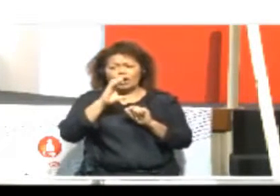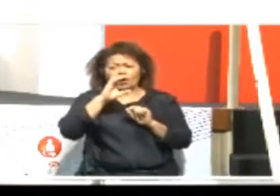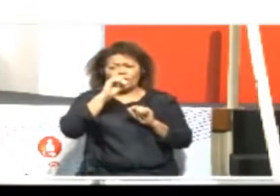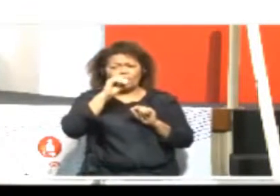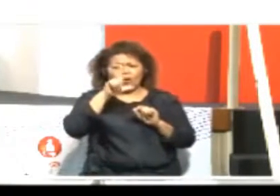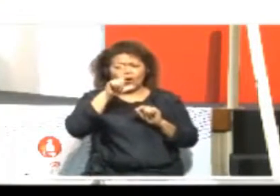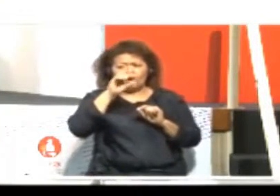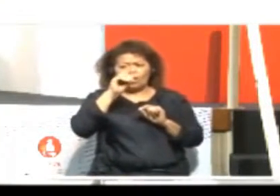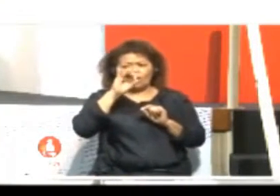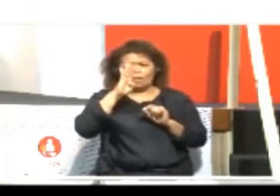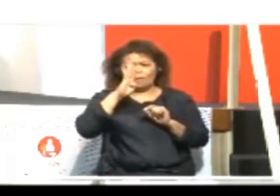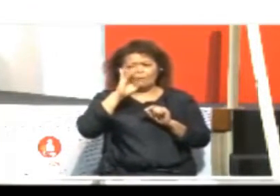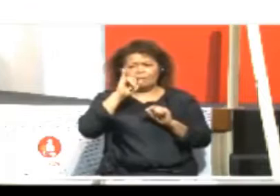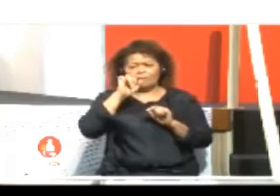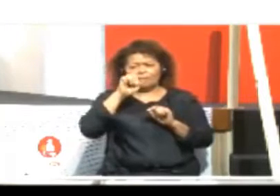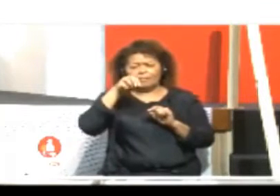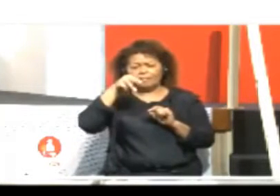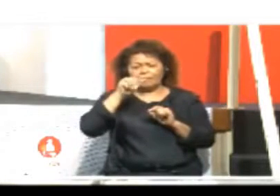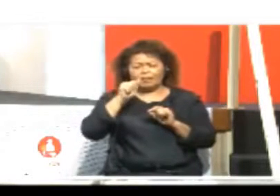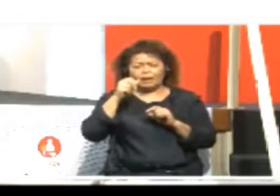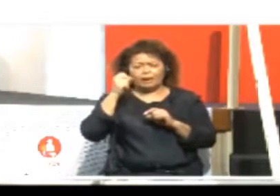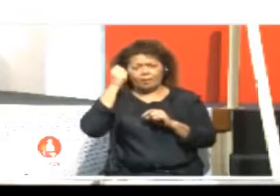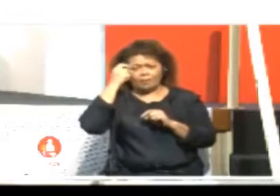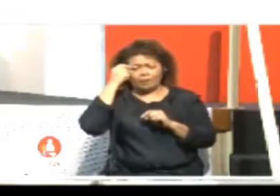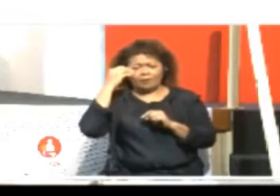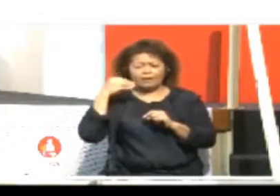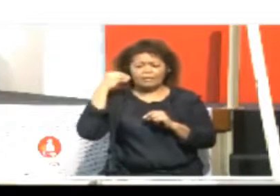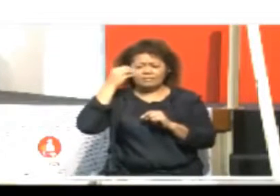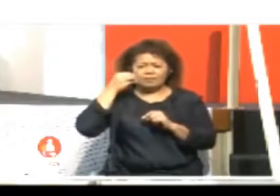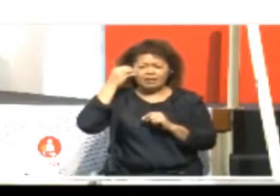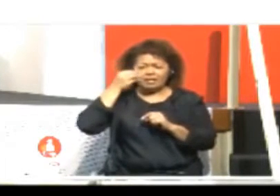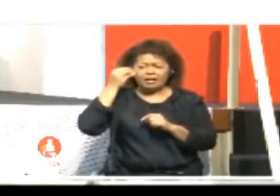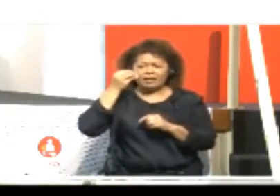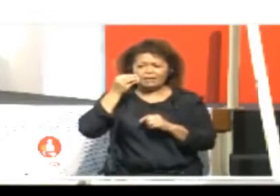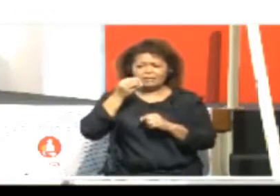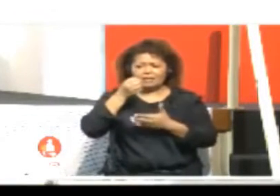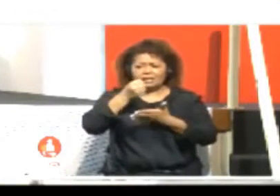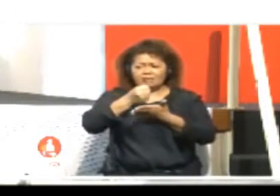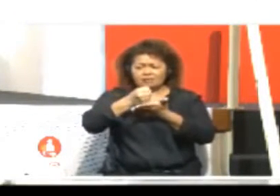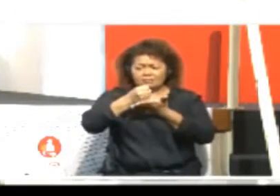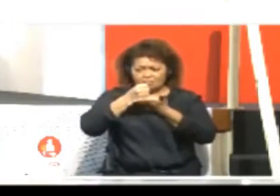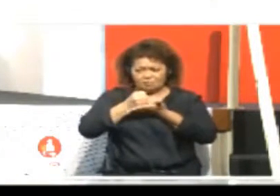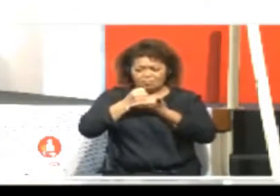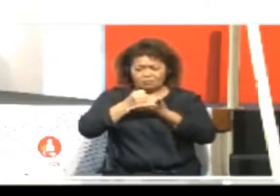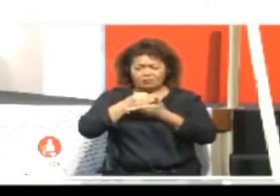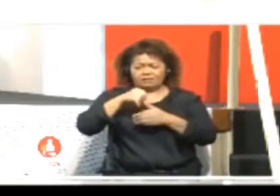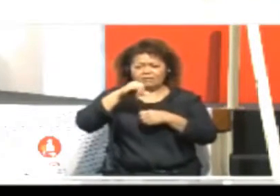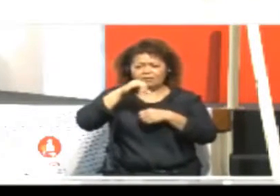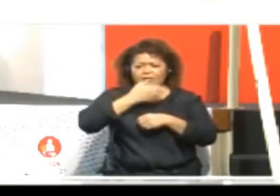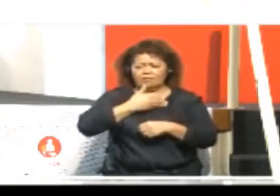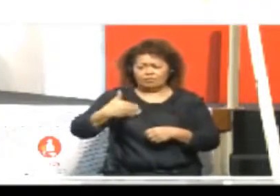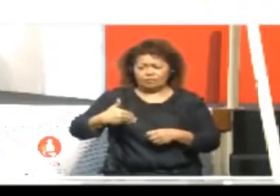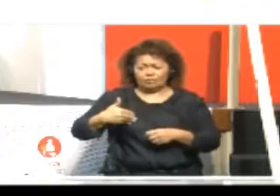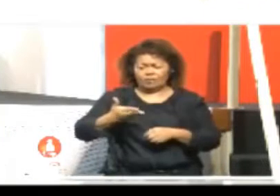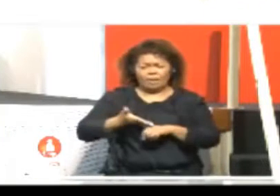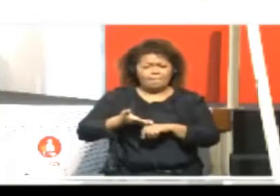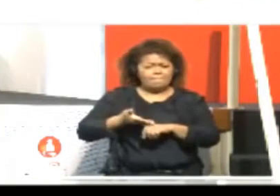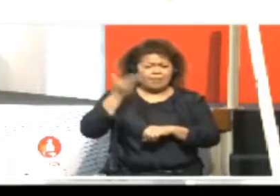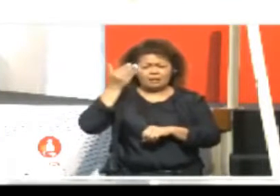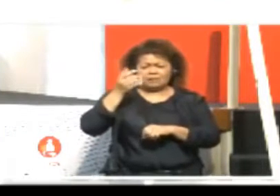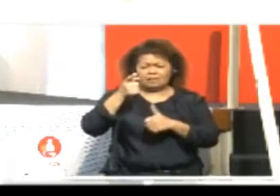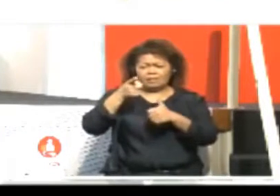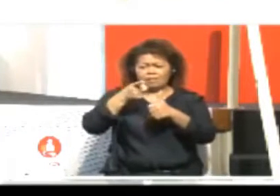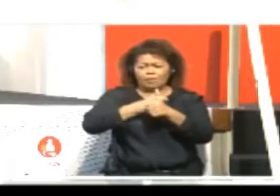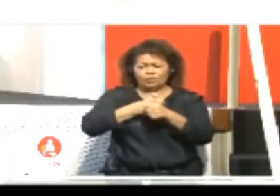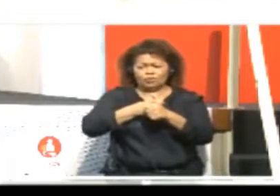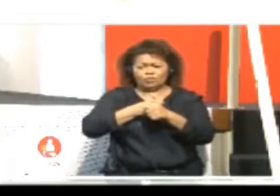el sector público tienden a recoger mayor impuesto predial que aquellas municipalidades cuyo alcalde no tienen experiencia en el sector